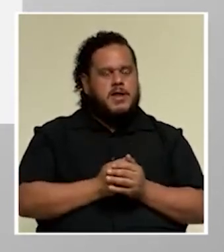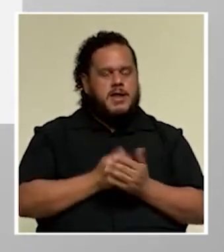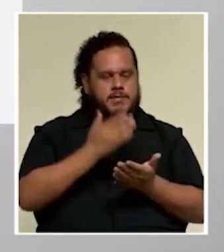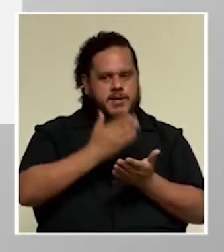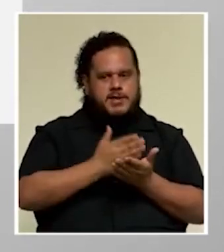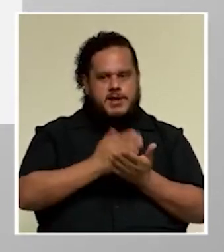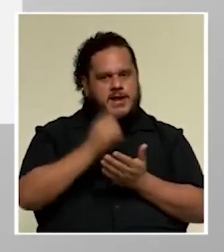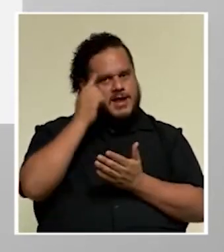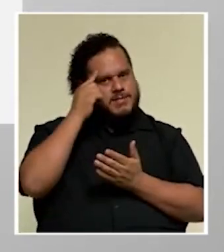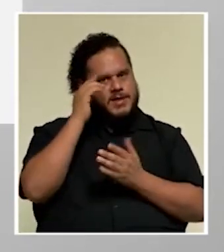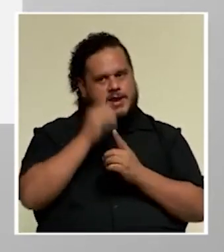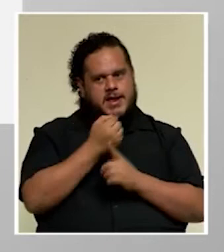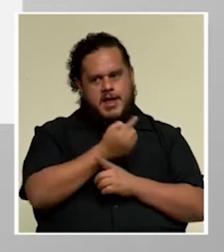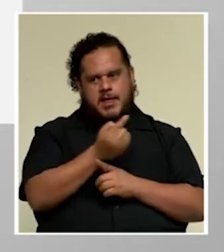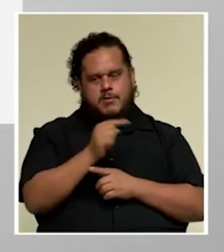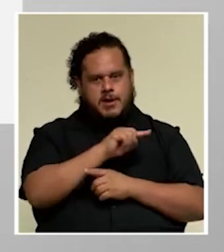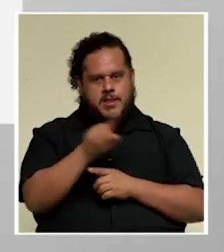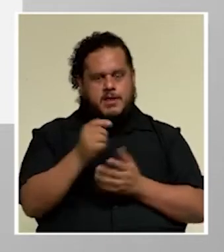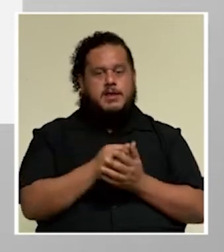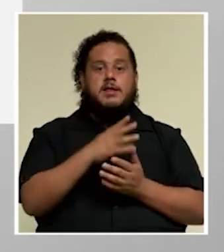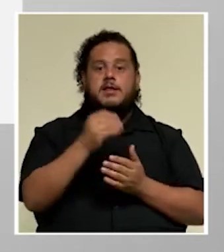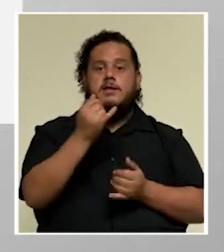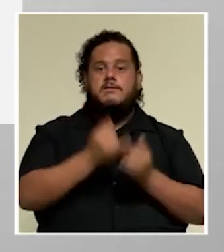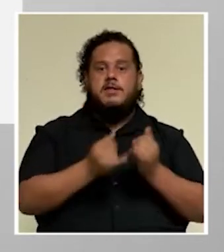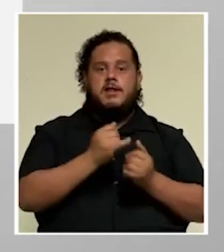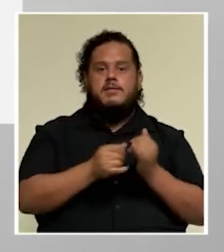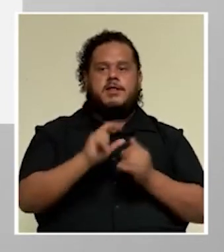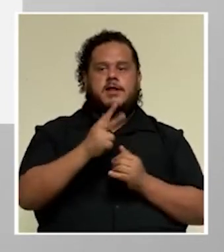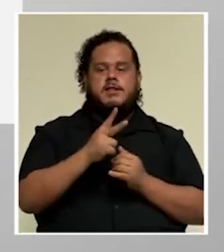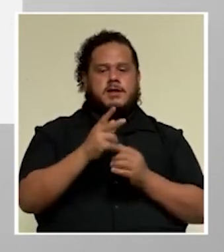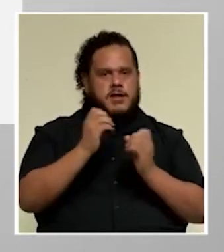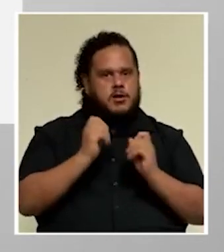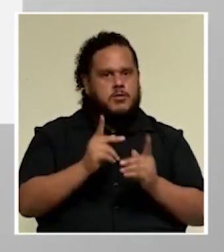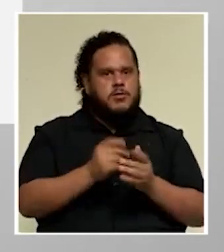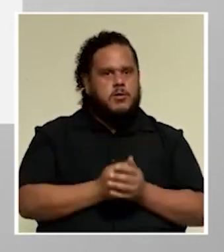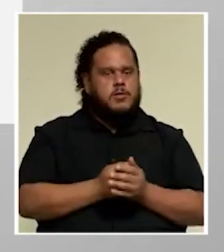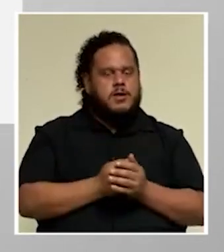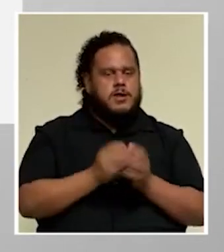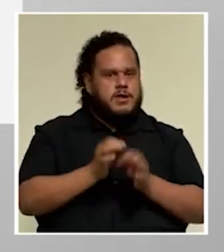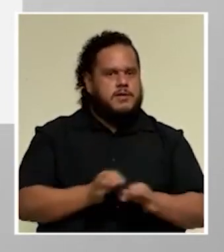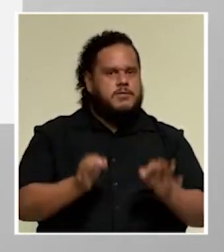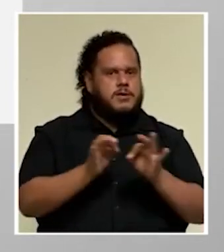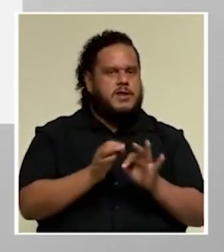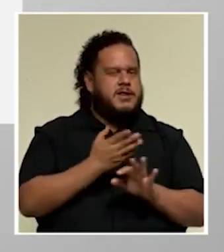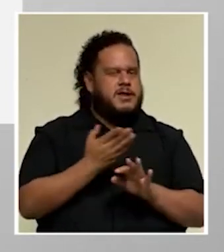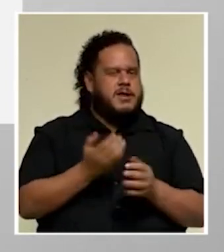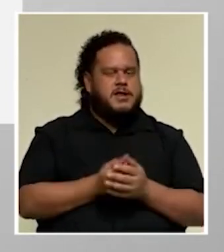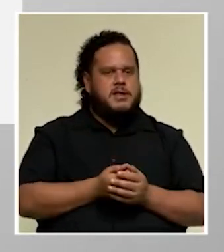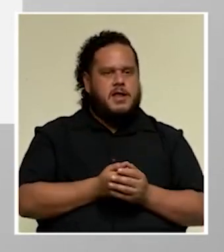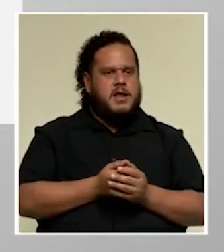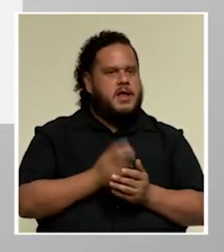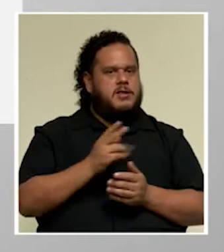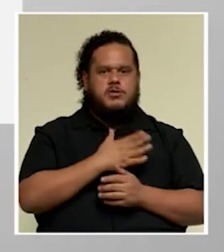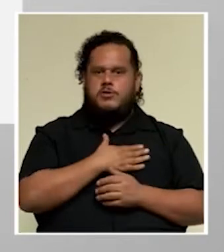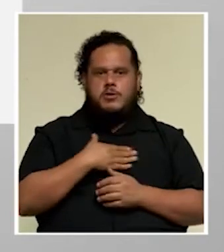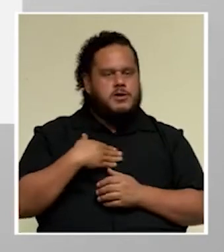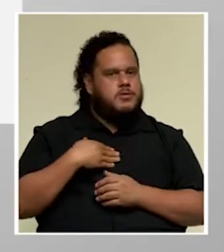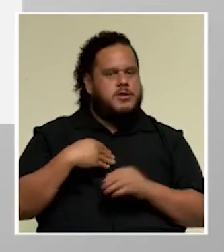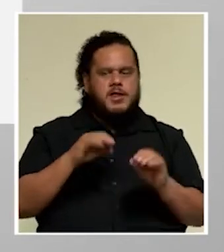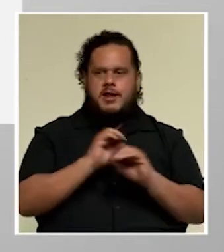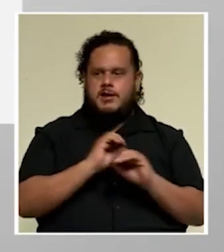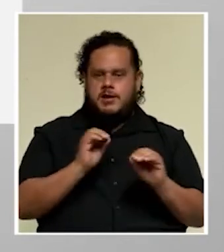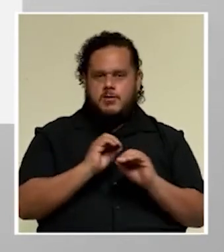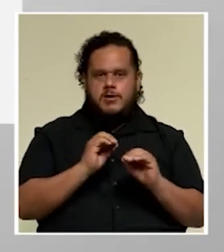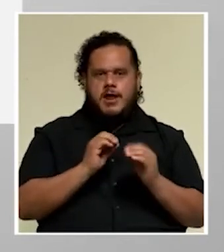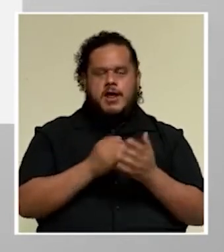en cada una de ellas. Y finalmente, la tercera opción que en relevancia es porque no le gusta ninguna de